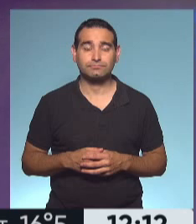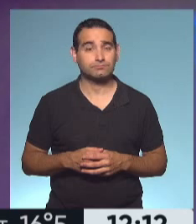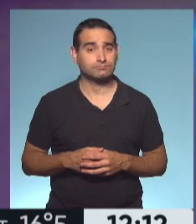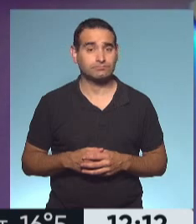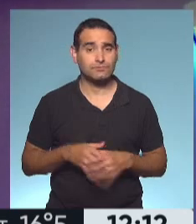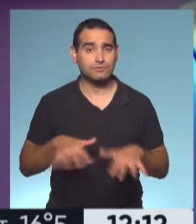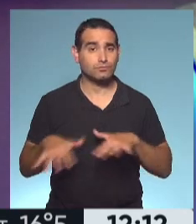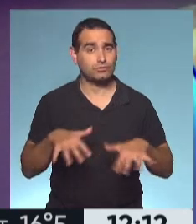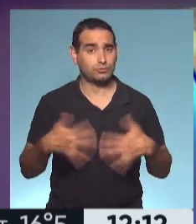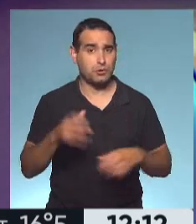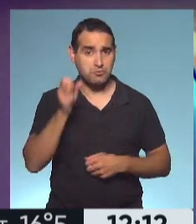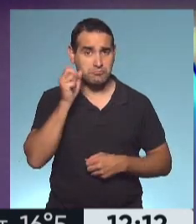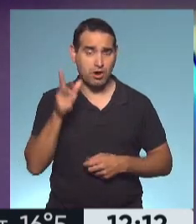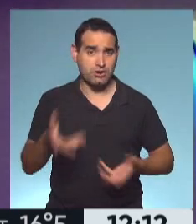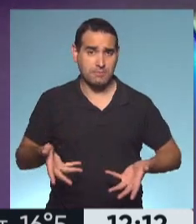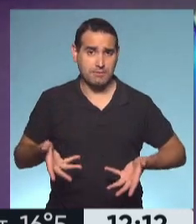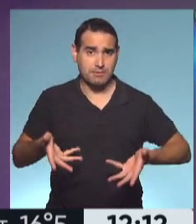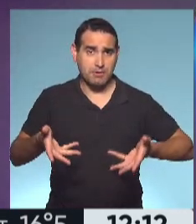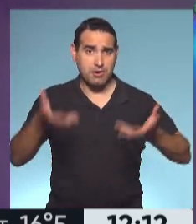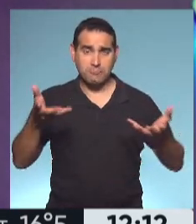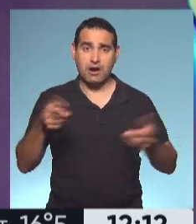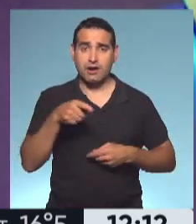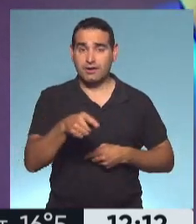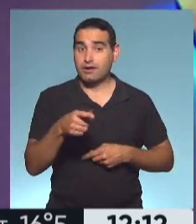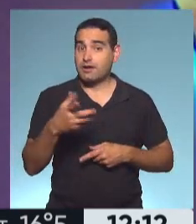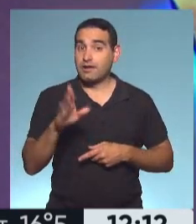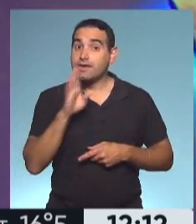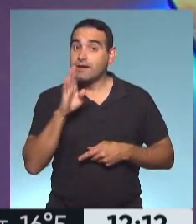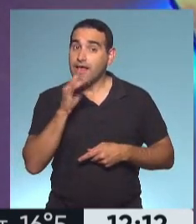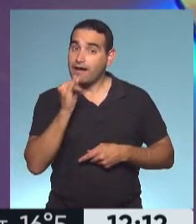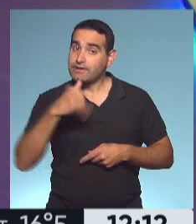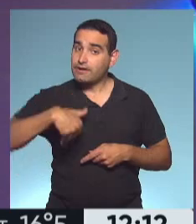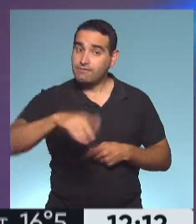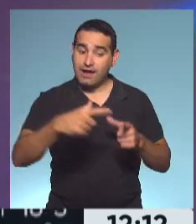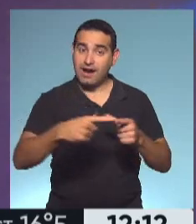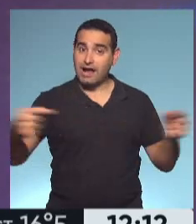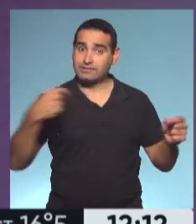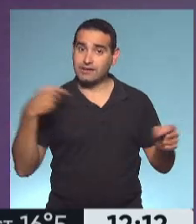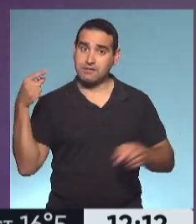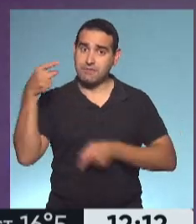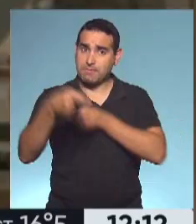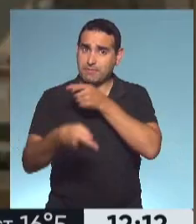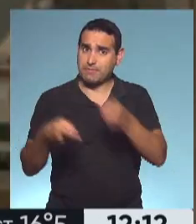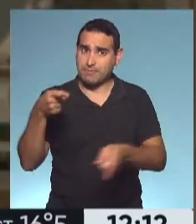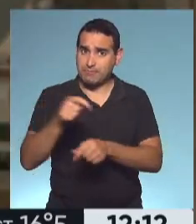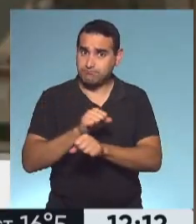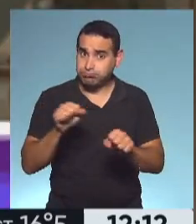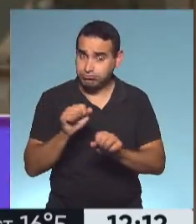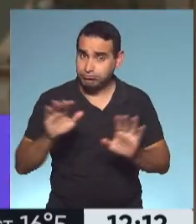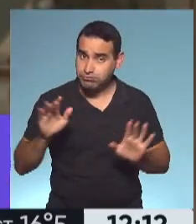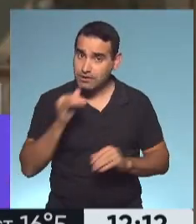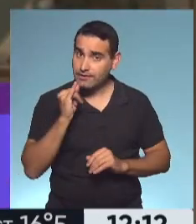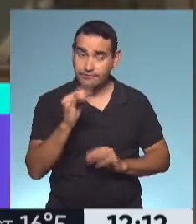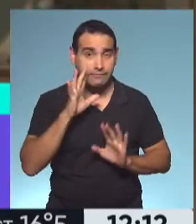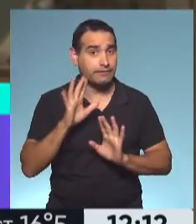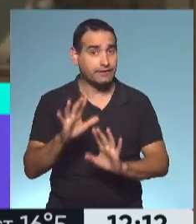agrava el conflicto en Medio Oriente e Israel anunció ataques sobre la Franja de Gaza. Concretamente, indican que